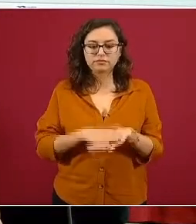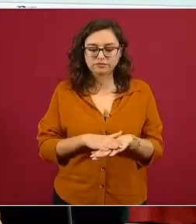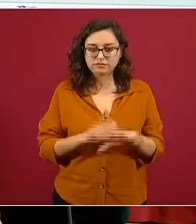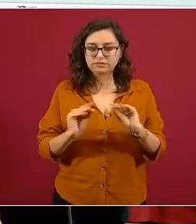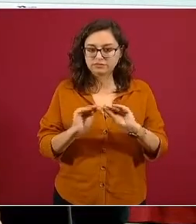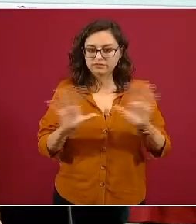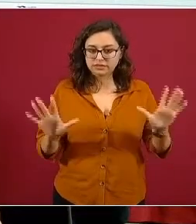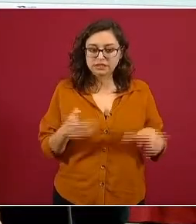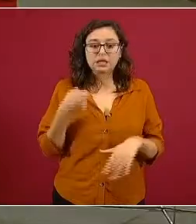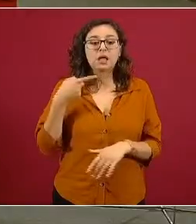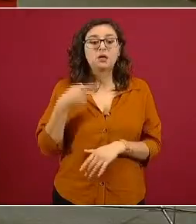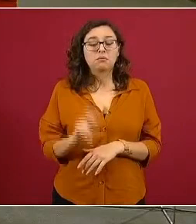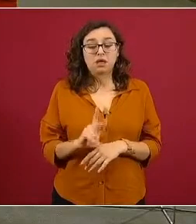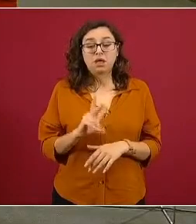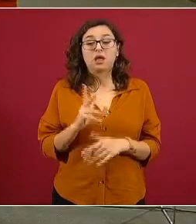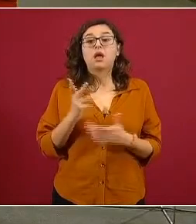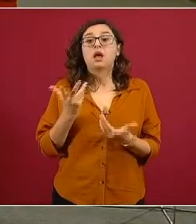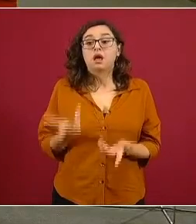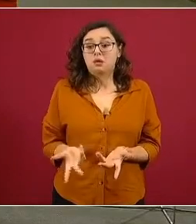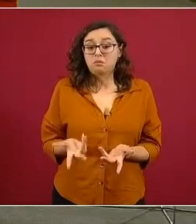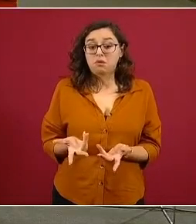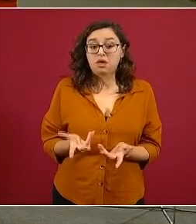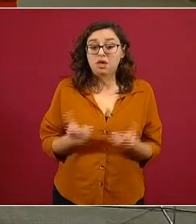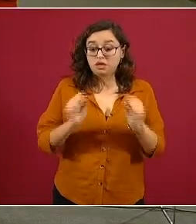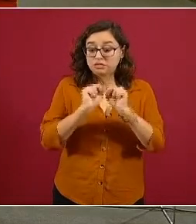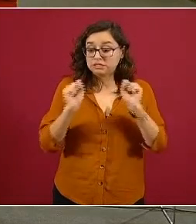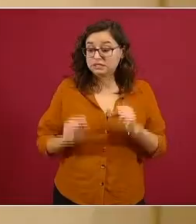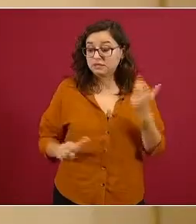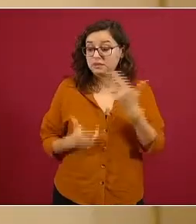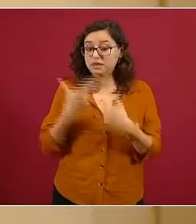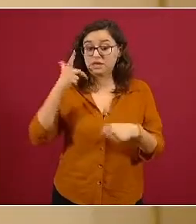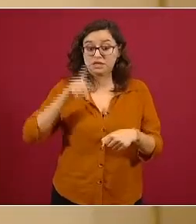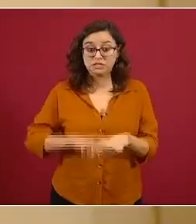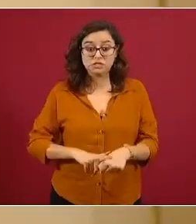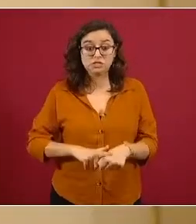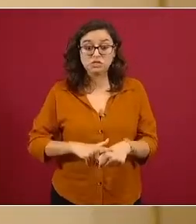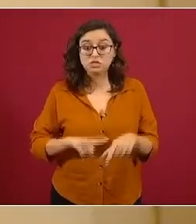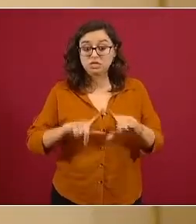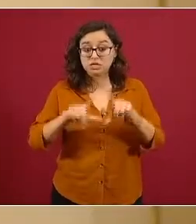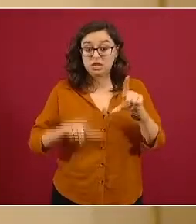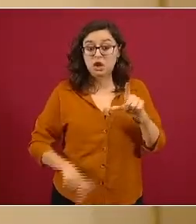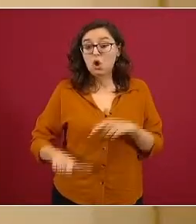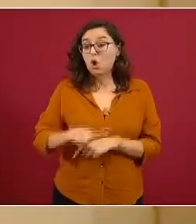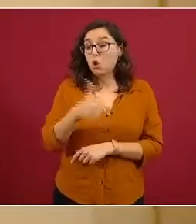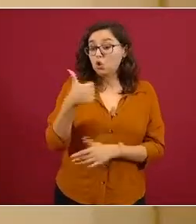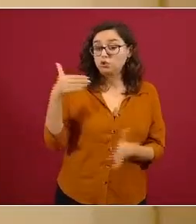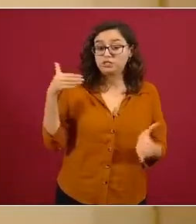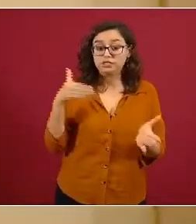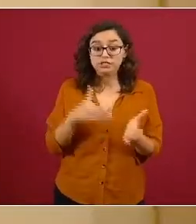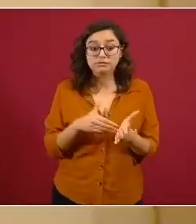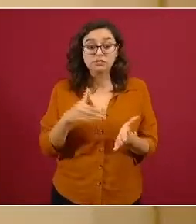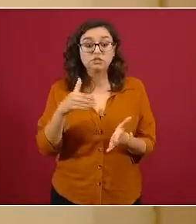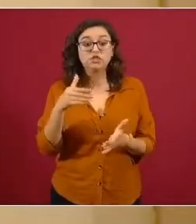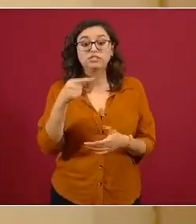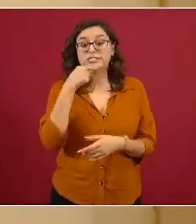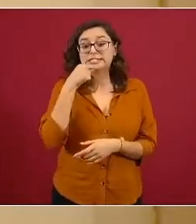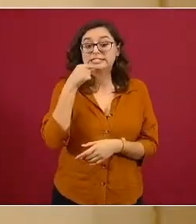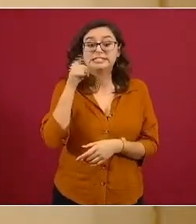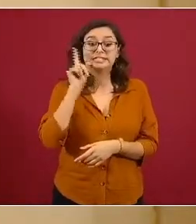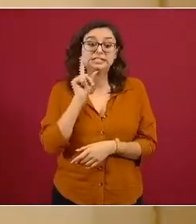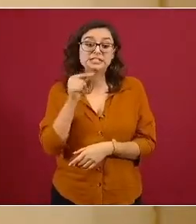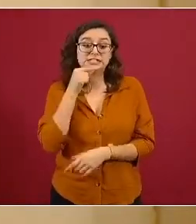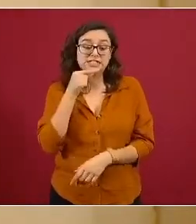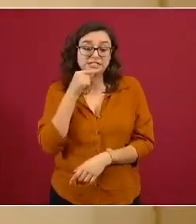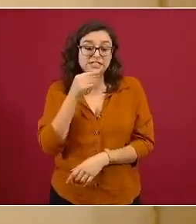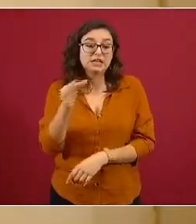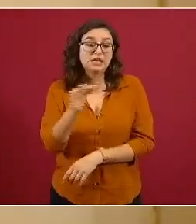primicias. Vamos a vacunar como Sistema Nacional de Salud a más de 11 millones y medio de niñas y niños con una dosis